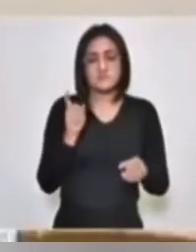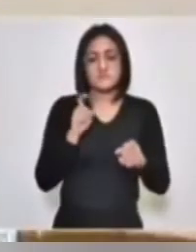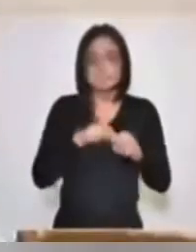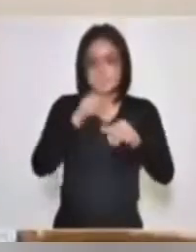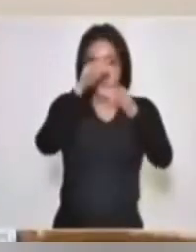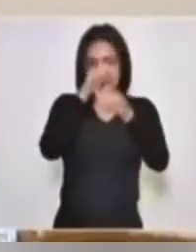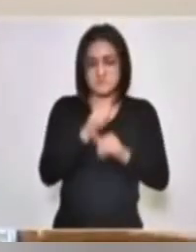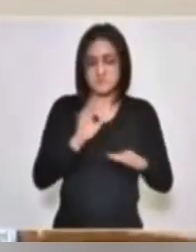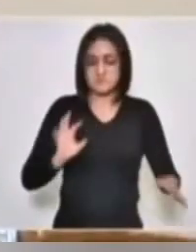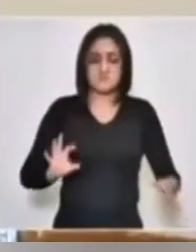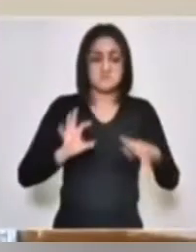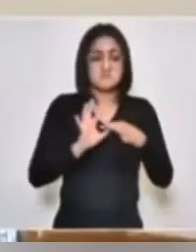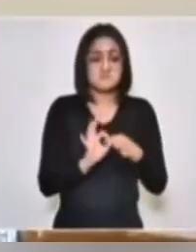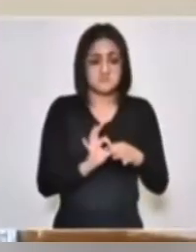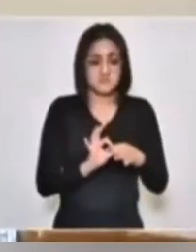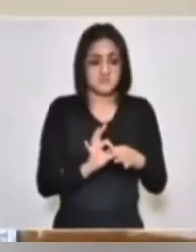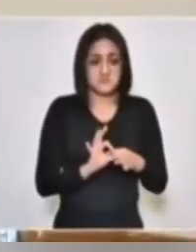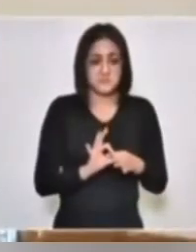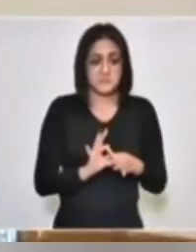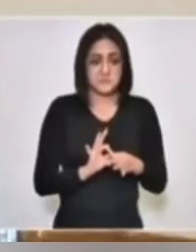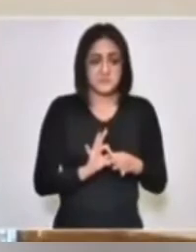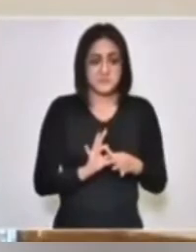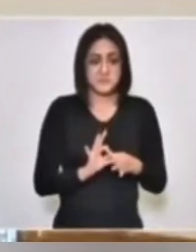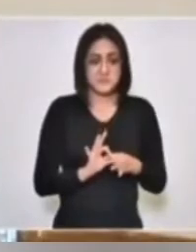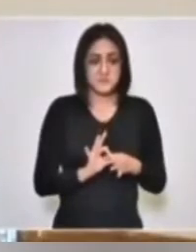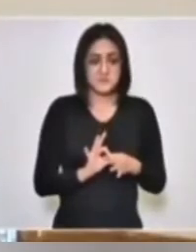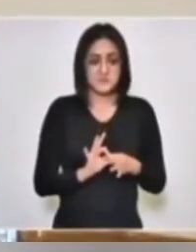convenio de coordinación